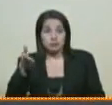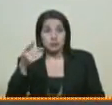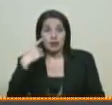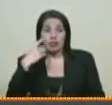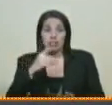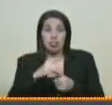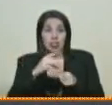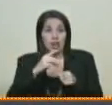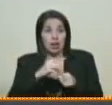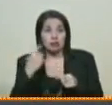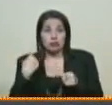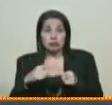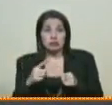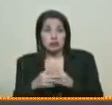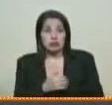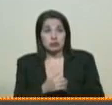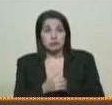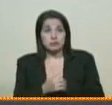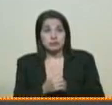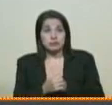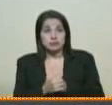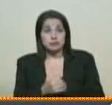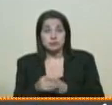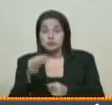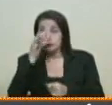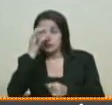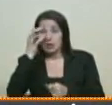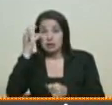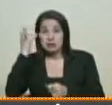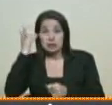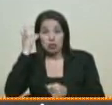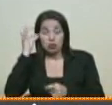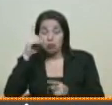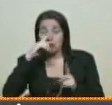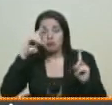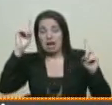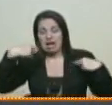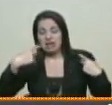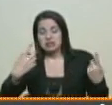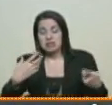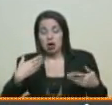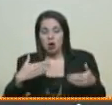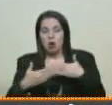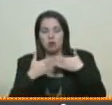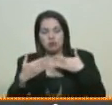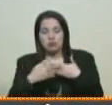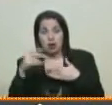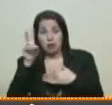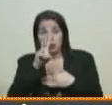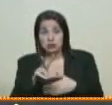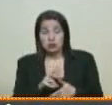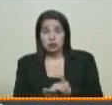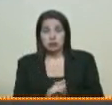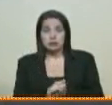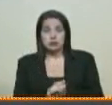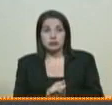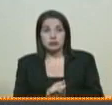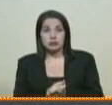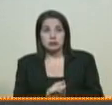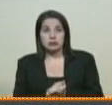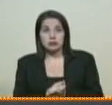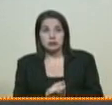datos de que la dirige Juan Manuel Santos como una venganza contra los venezolanos, como un daño contra